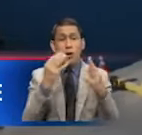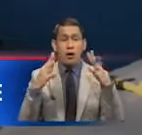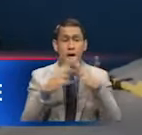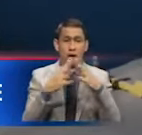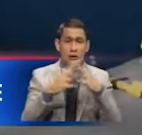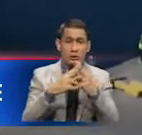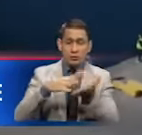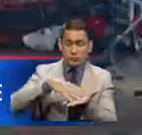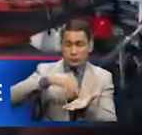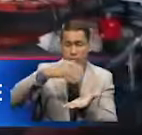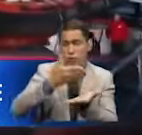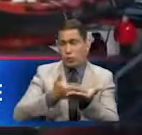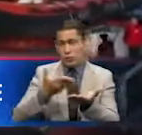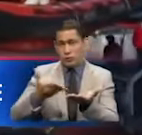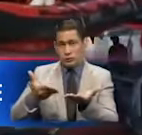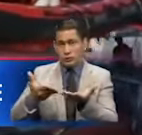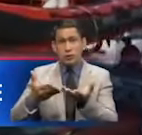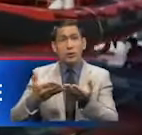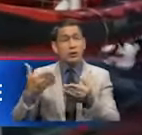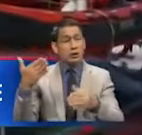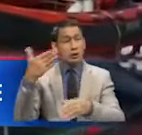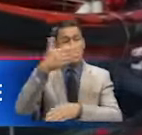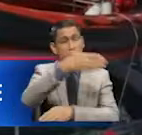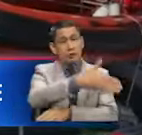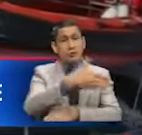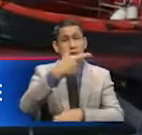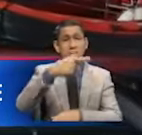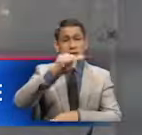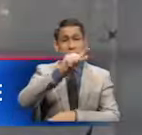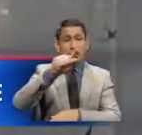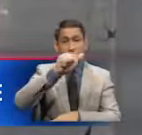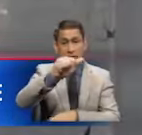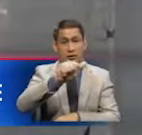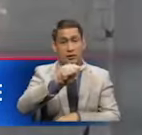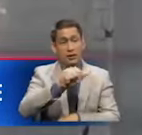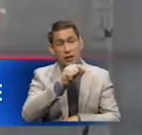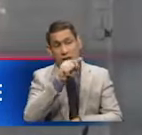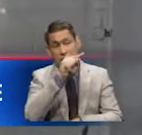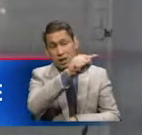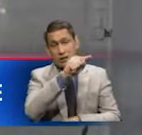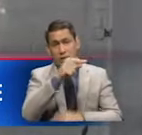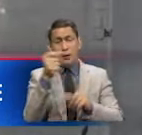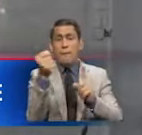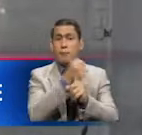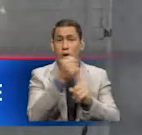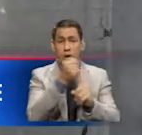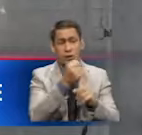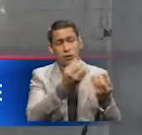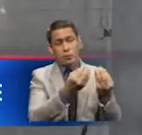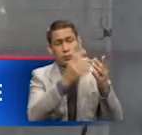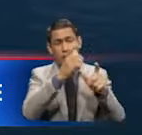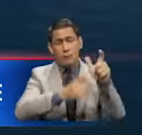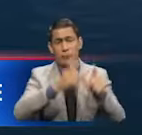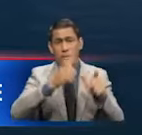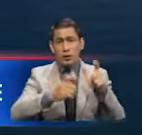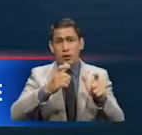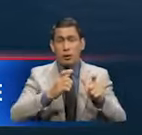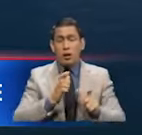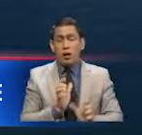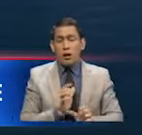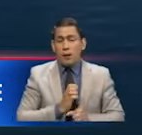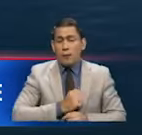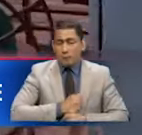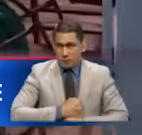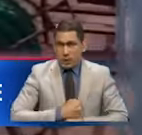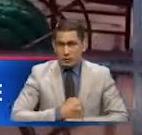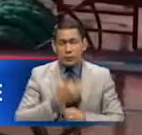harina o conservas, rumbo a la franja de Gaza, donde la población sobrevive al borde de la hambruna tras más de 5 meses de guerra entre